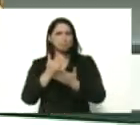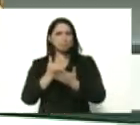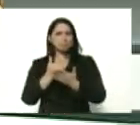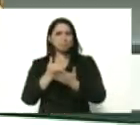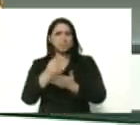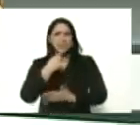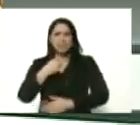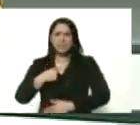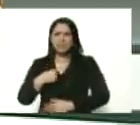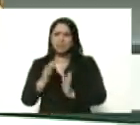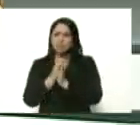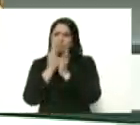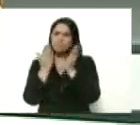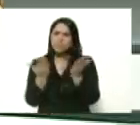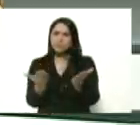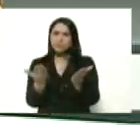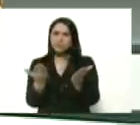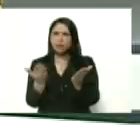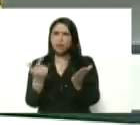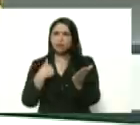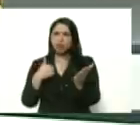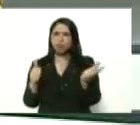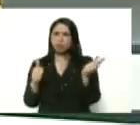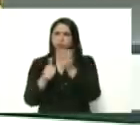qué me dice la Biblia. Y conseguí